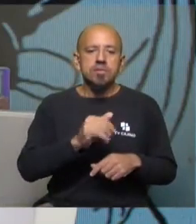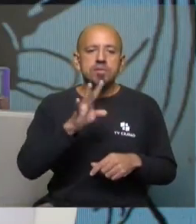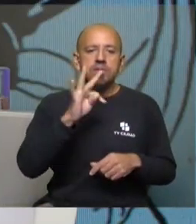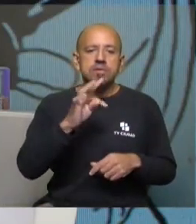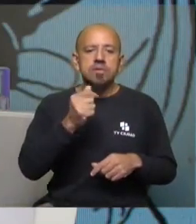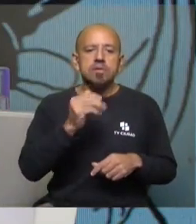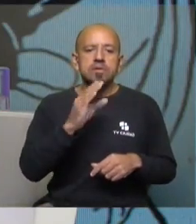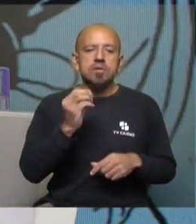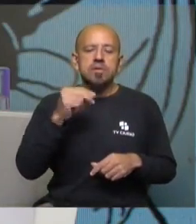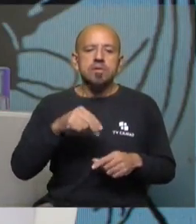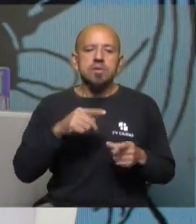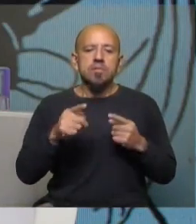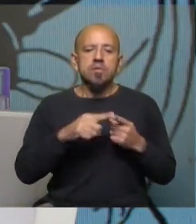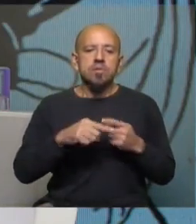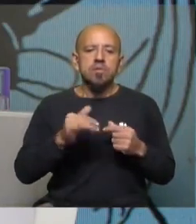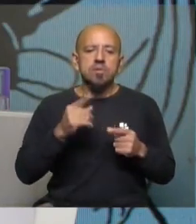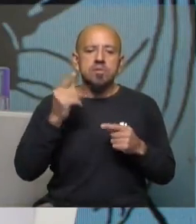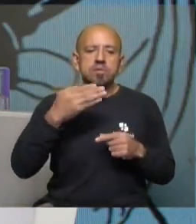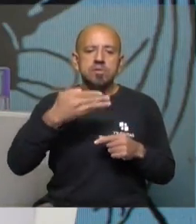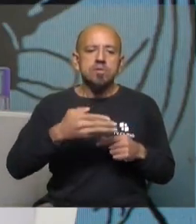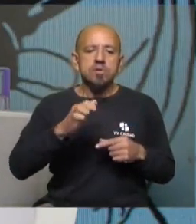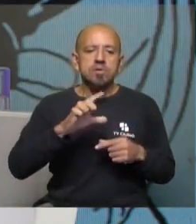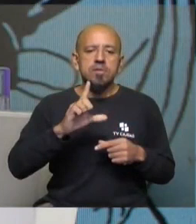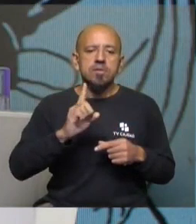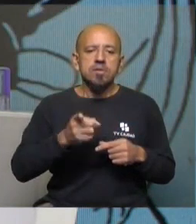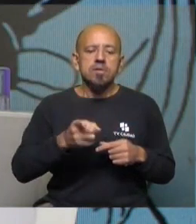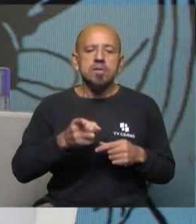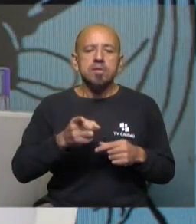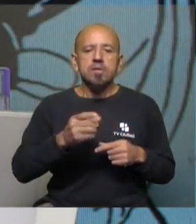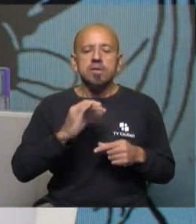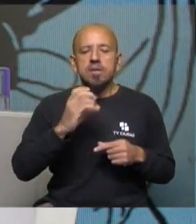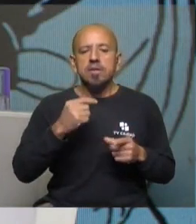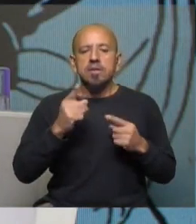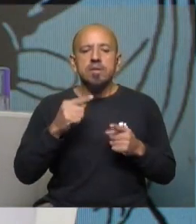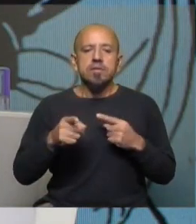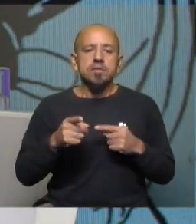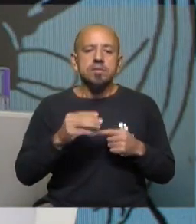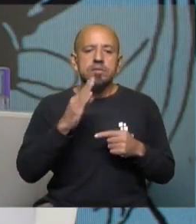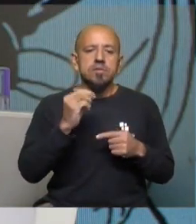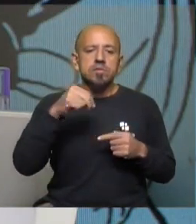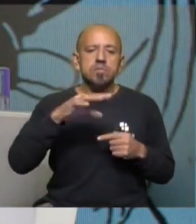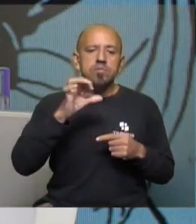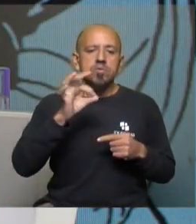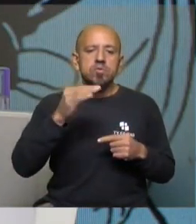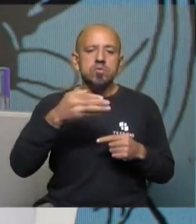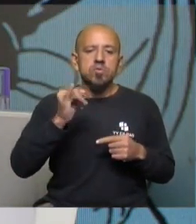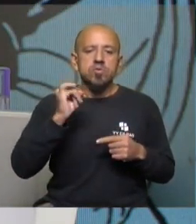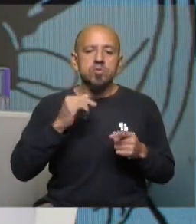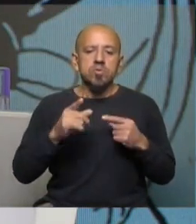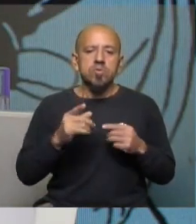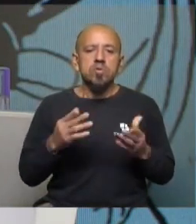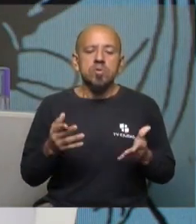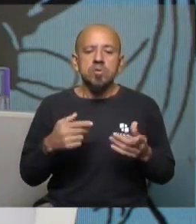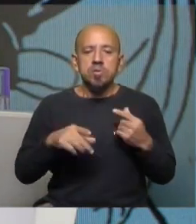ya lo había practicado con Bélgica entre Francia y Alemania y después lo hizo acá bueno que fue enviado al río de la plata porque tuvo la buena